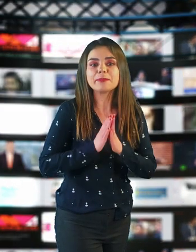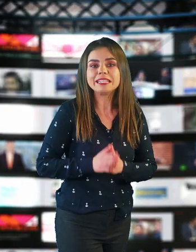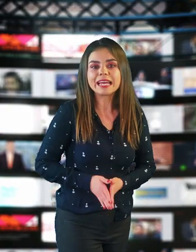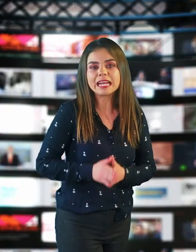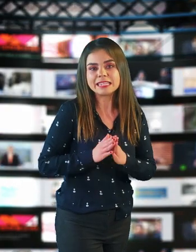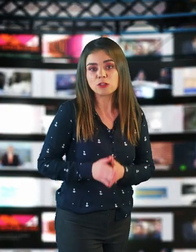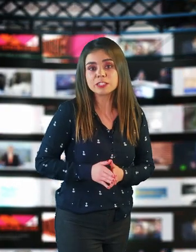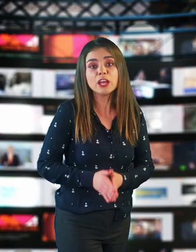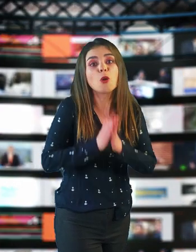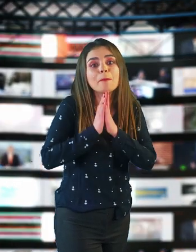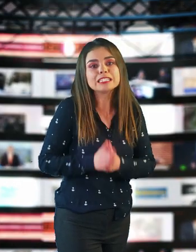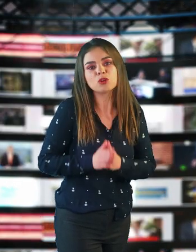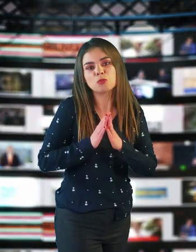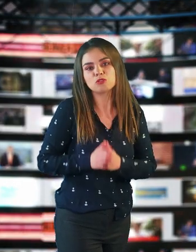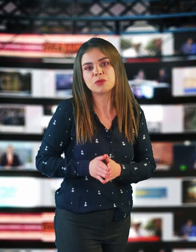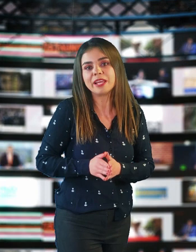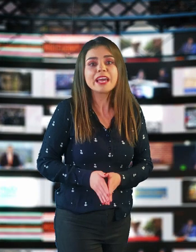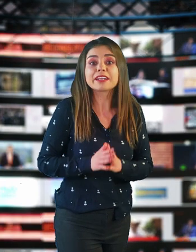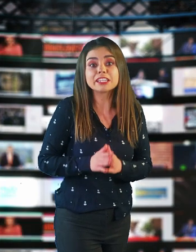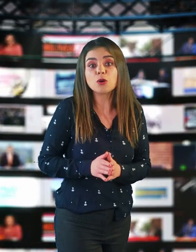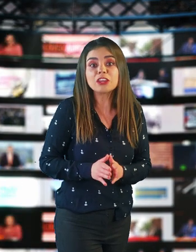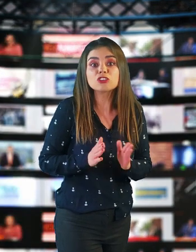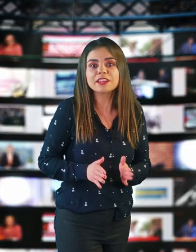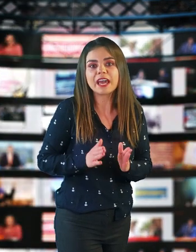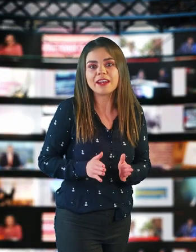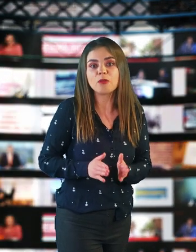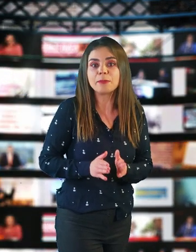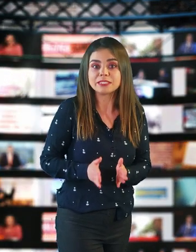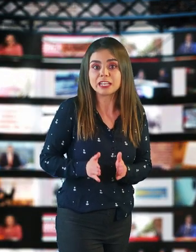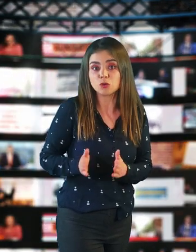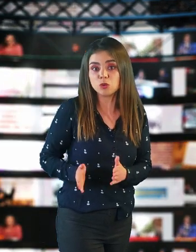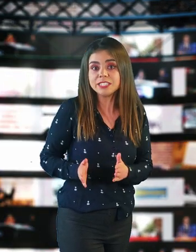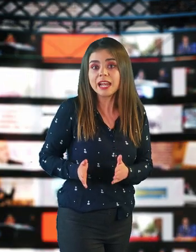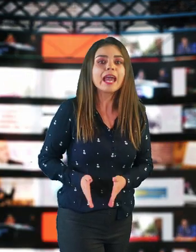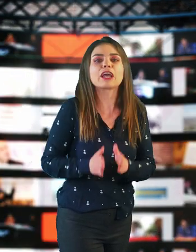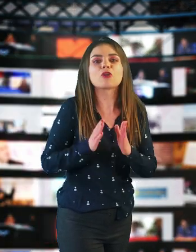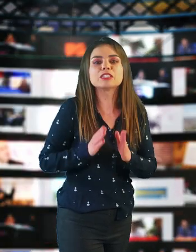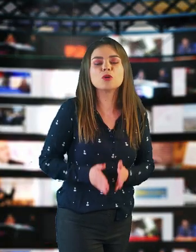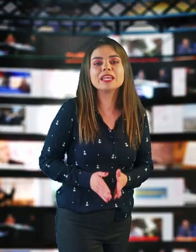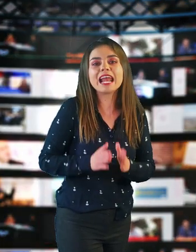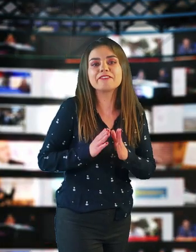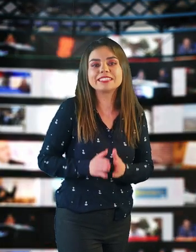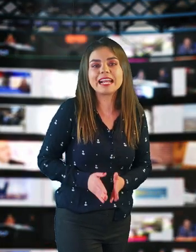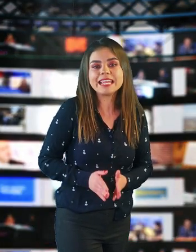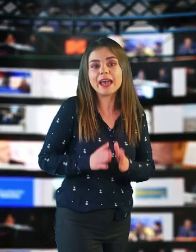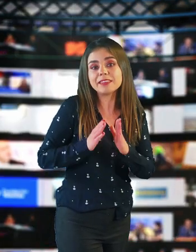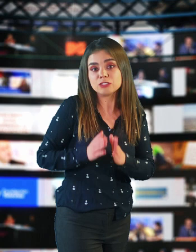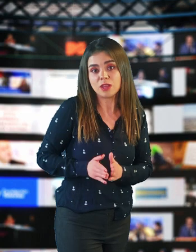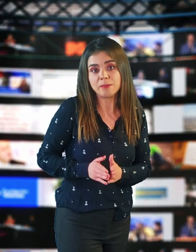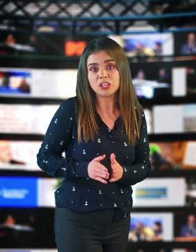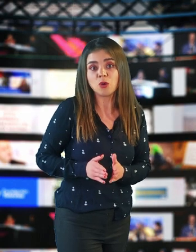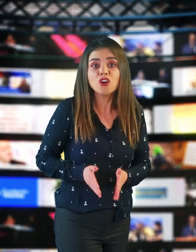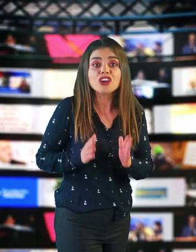es rehabilitar la línea 12 lo más pronto posible. Reiteró que no se deja de lado la investigación judicial que corresponde a la Fiscalía